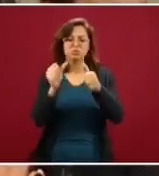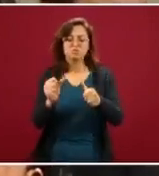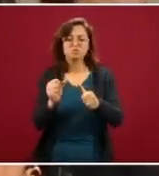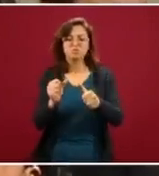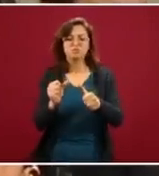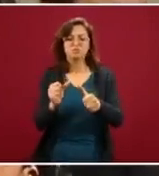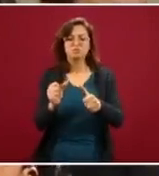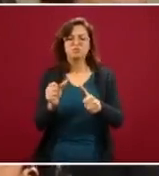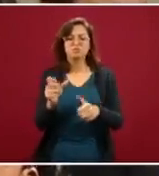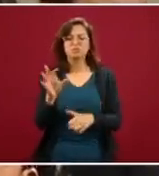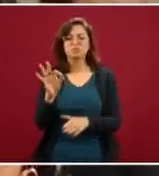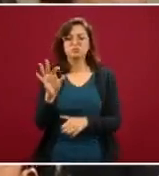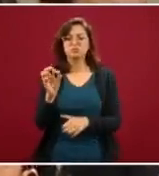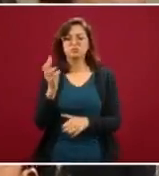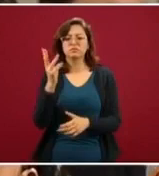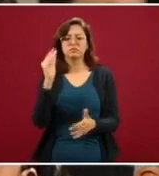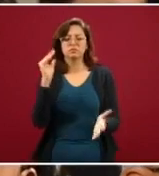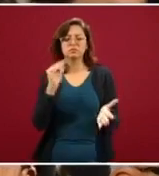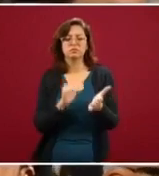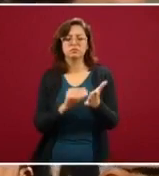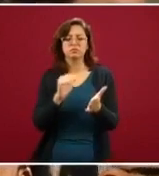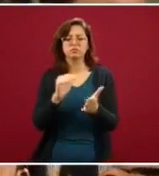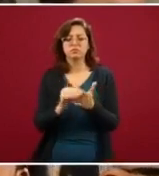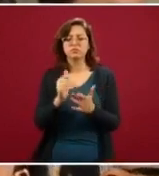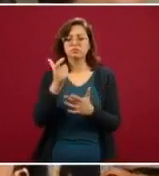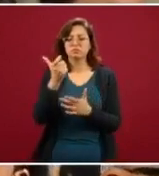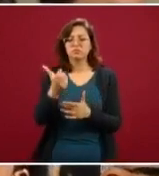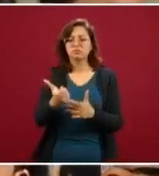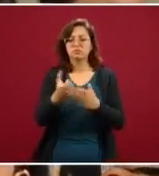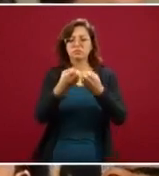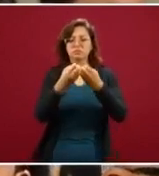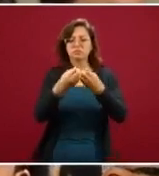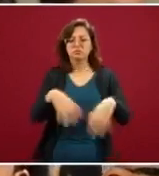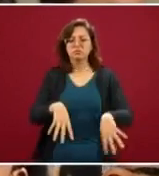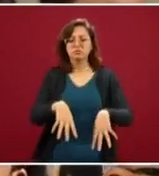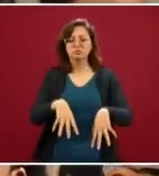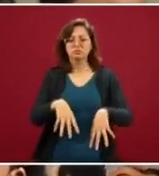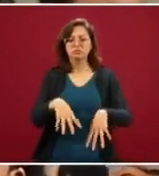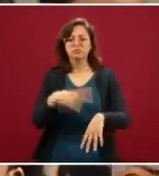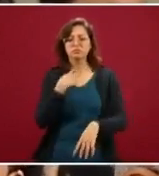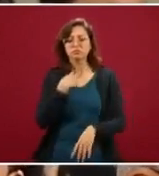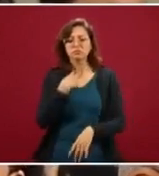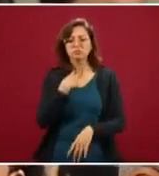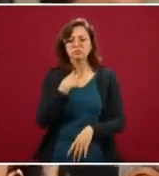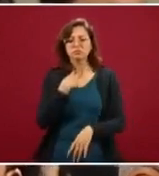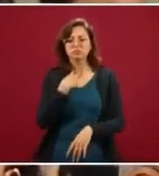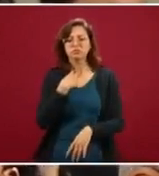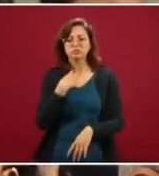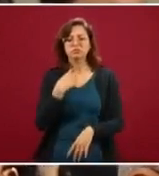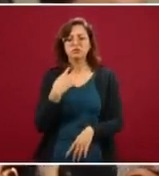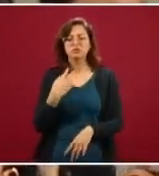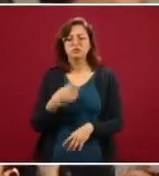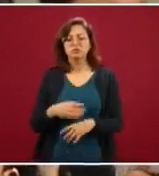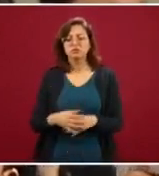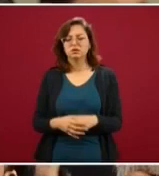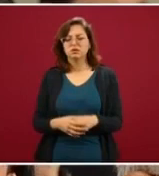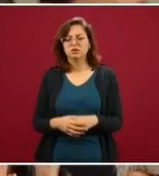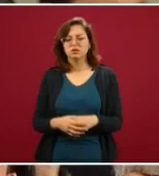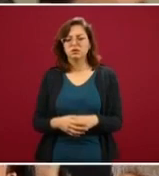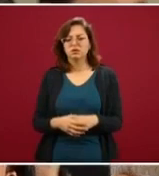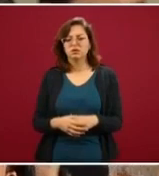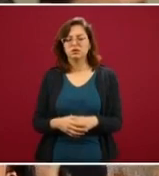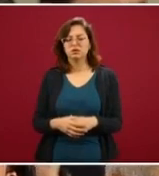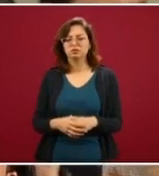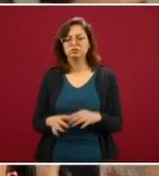costó 43,000 millones de pesos esta manifestación en términos económicos. Y hoy, a la luz de una